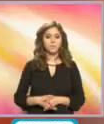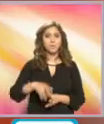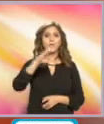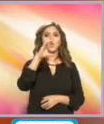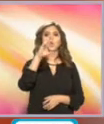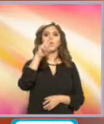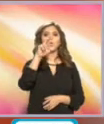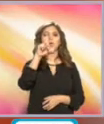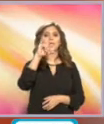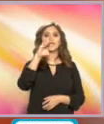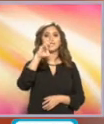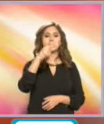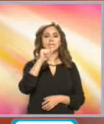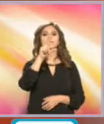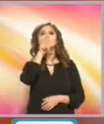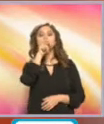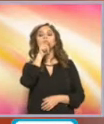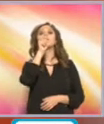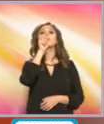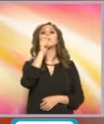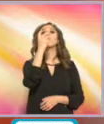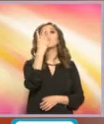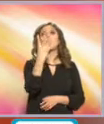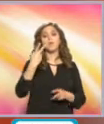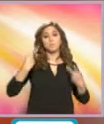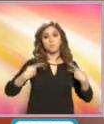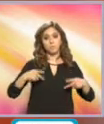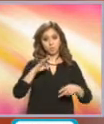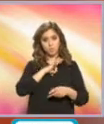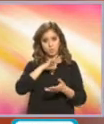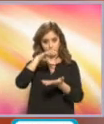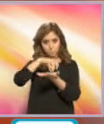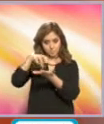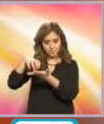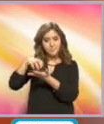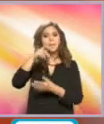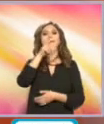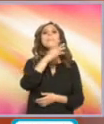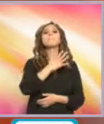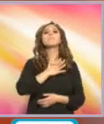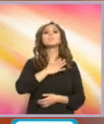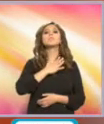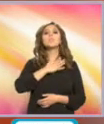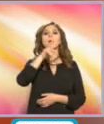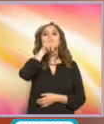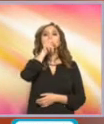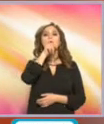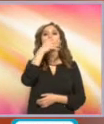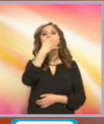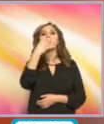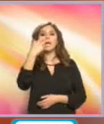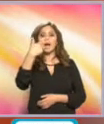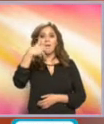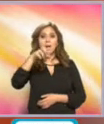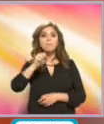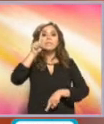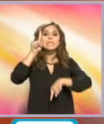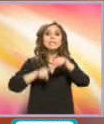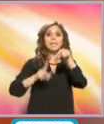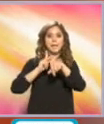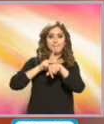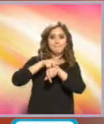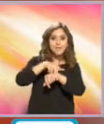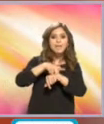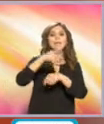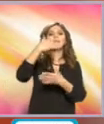Culichis de pollo, son 4 porciones las que vamos a poder hacer. Vamos a necesitar pechuga de pollo, 400 gramos, sin piel